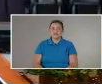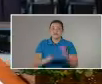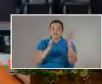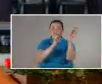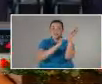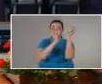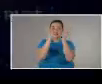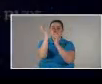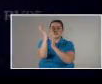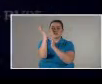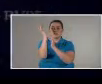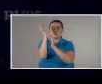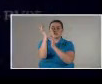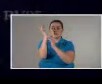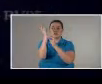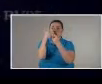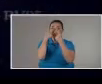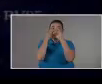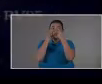Jesús lloró.